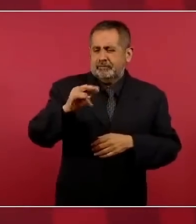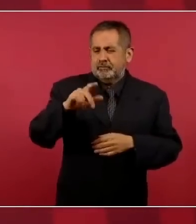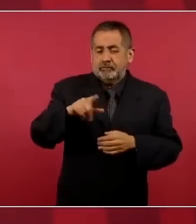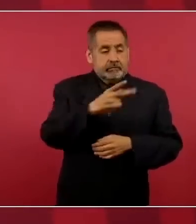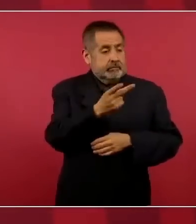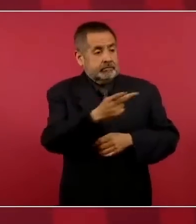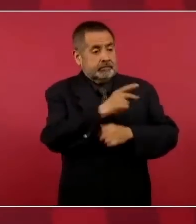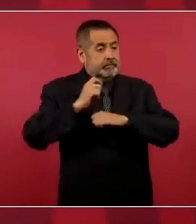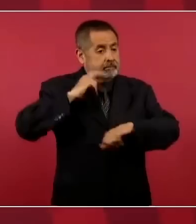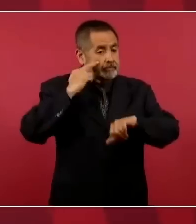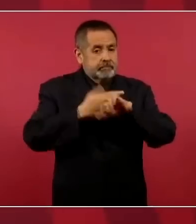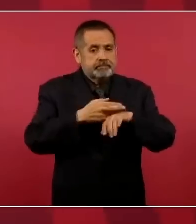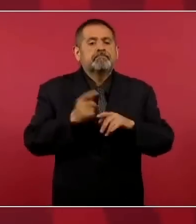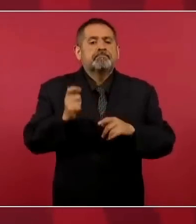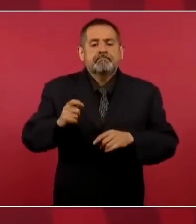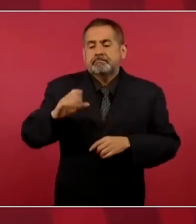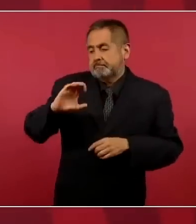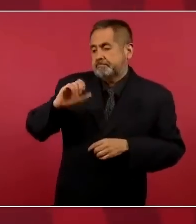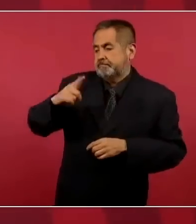ellos,